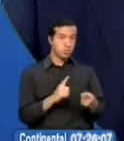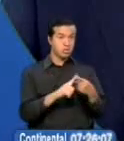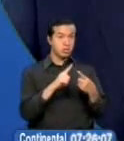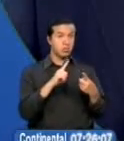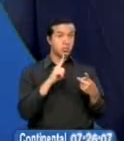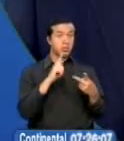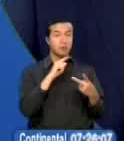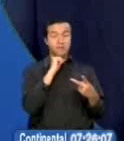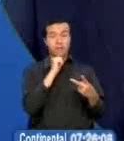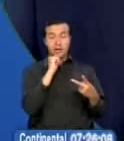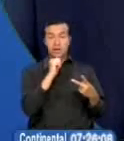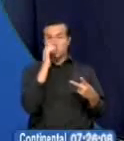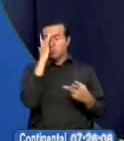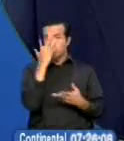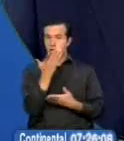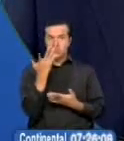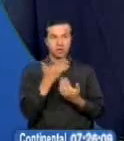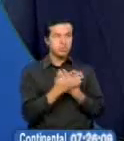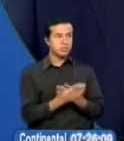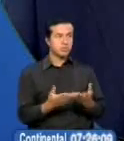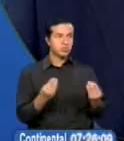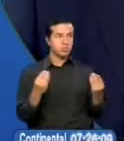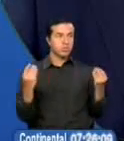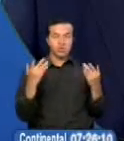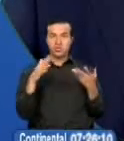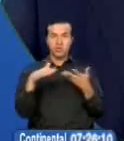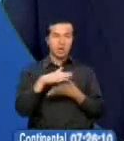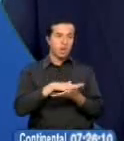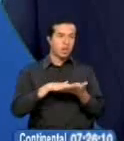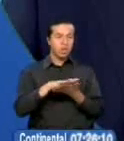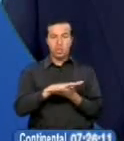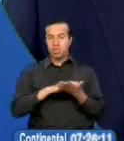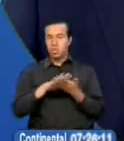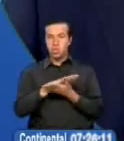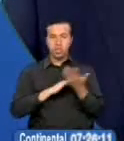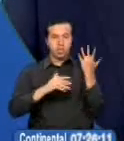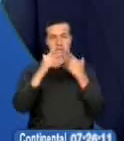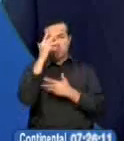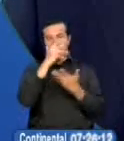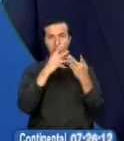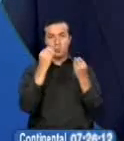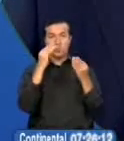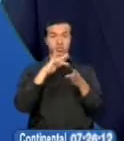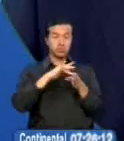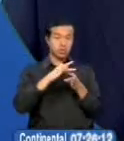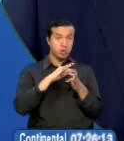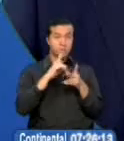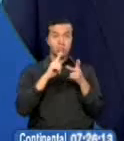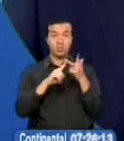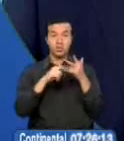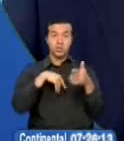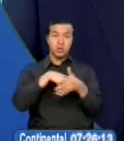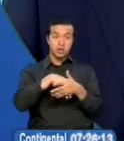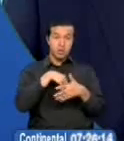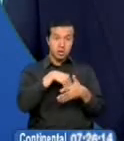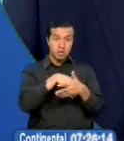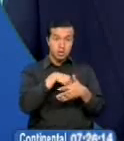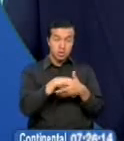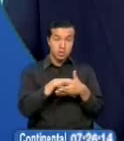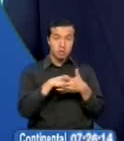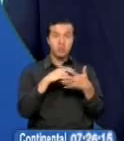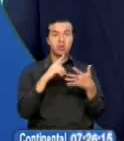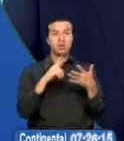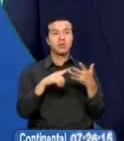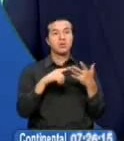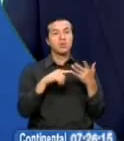da porque vivimos en un ámbito en donde hay demasiada incertidumbre, hay demasiados riesgos, hay demasiadas barreras, hay